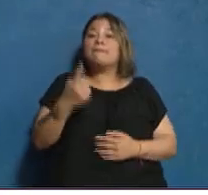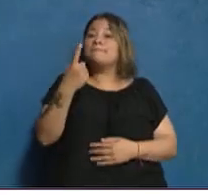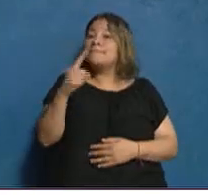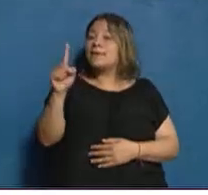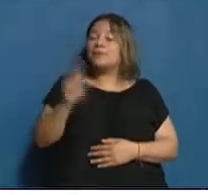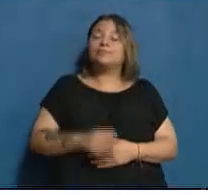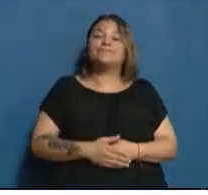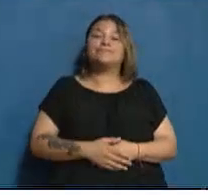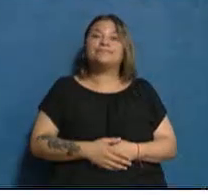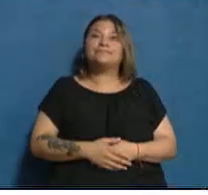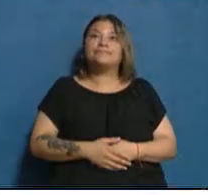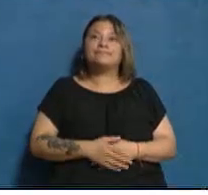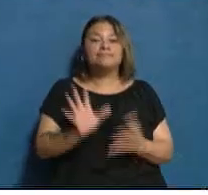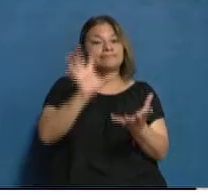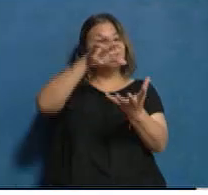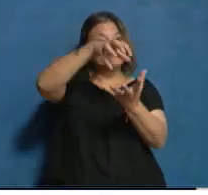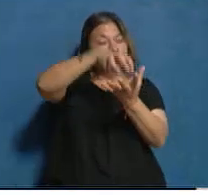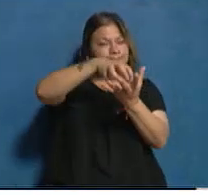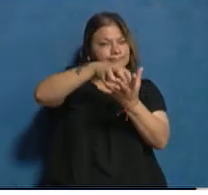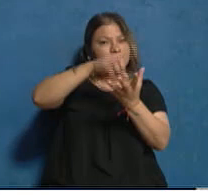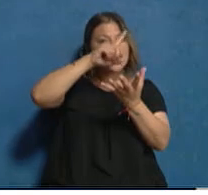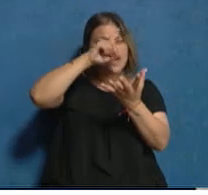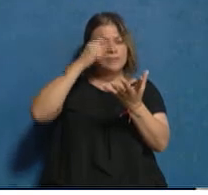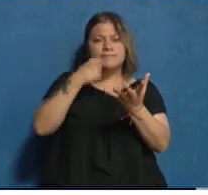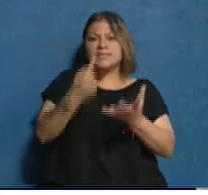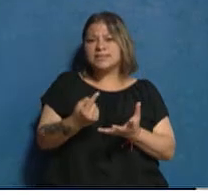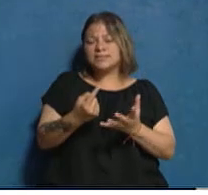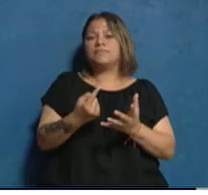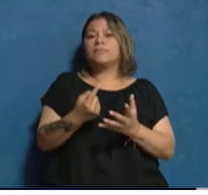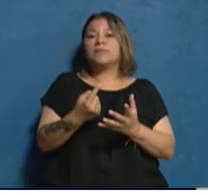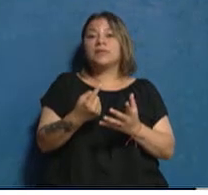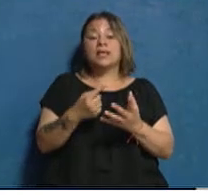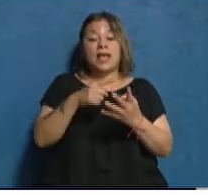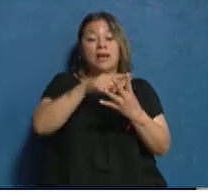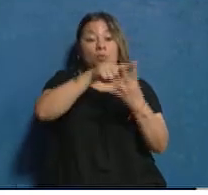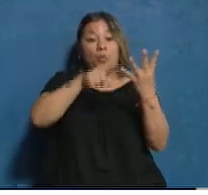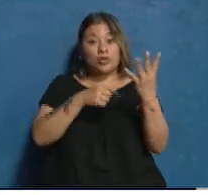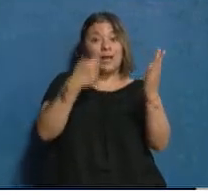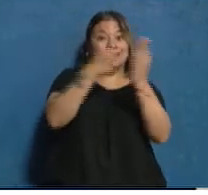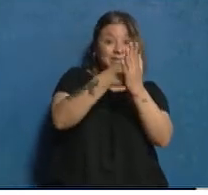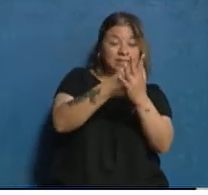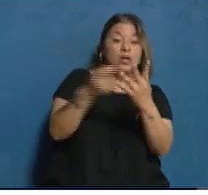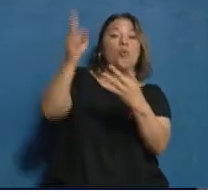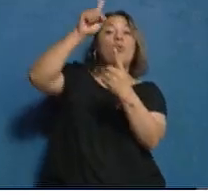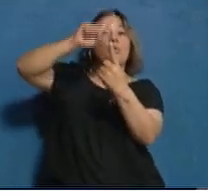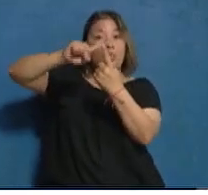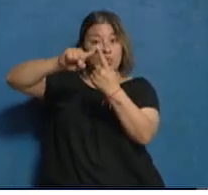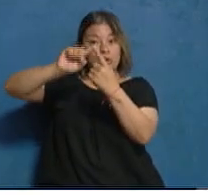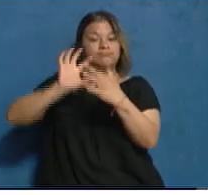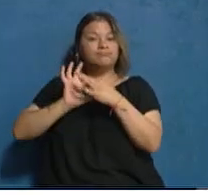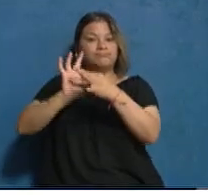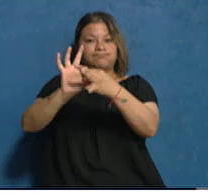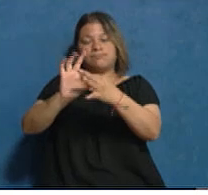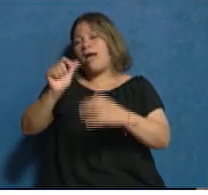cierto es que, según el observatorio a nivel nacional, uno de cada cuatro siniestros viales con muertos tiene que ver